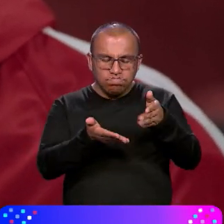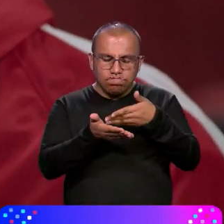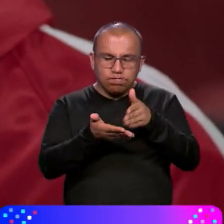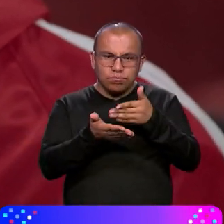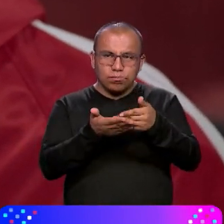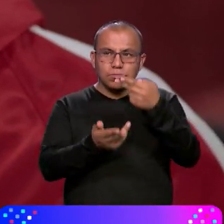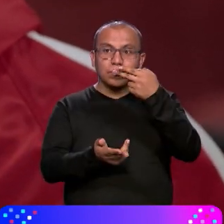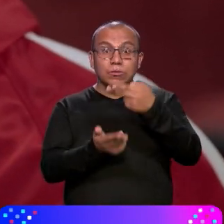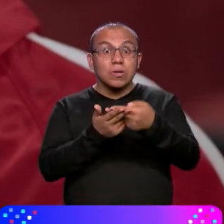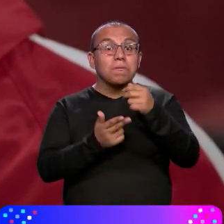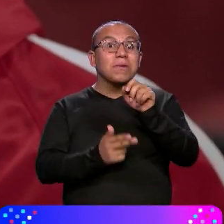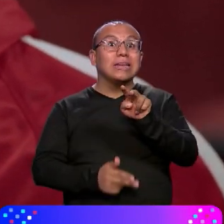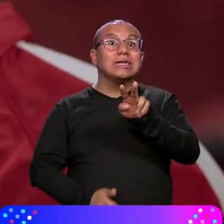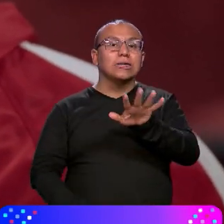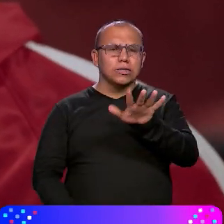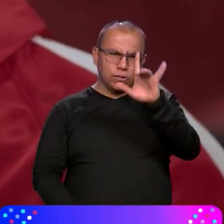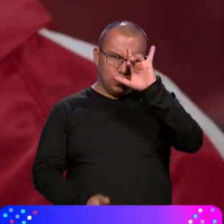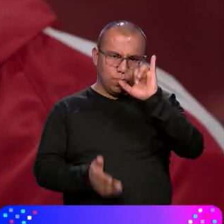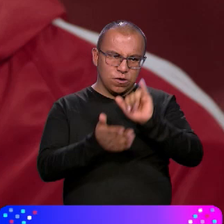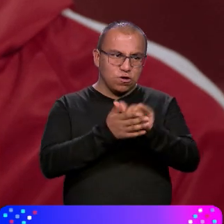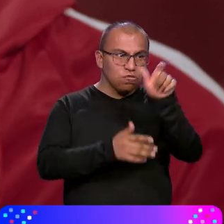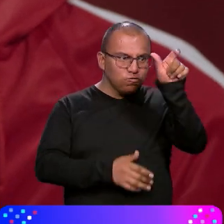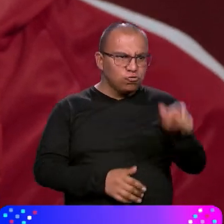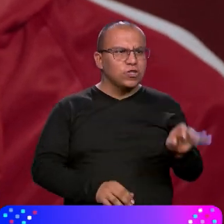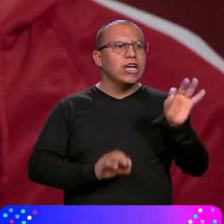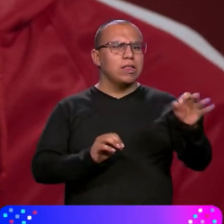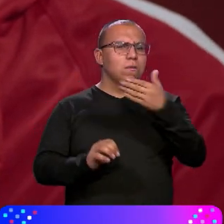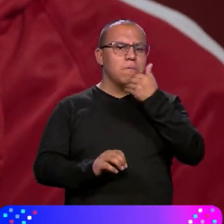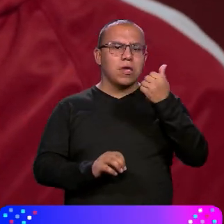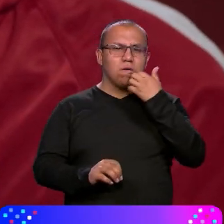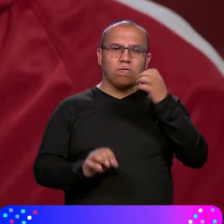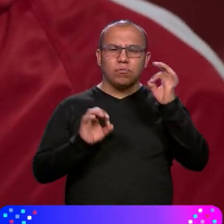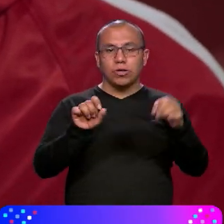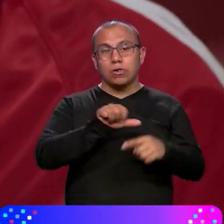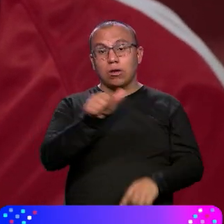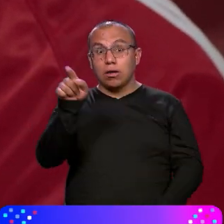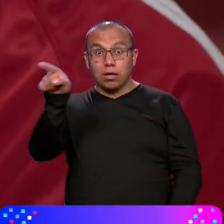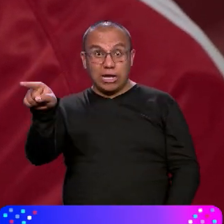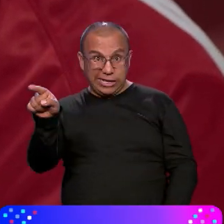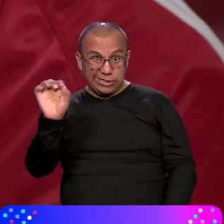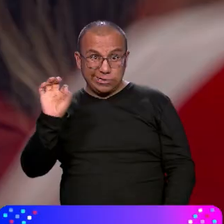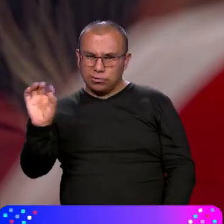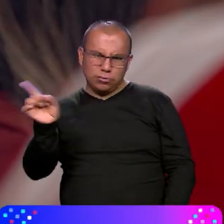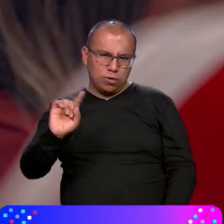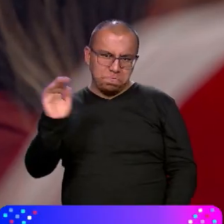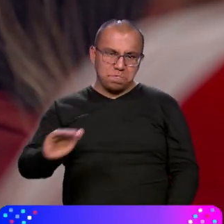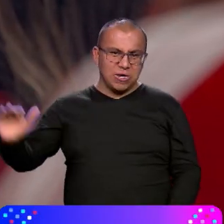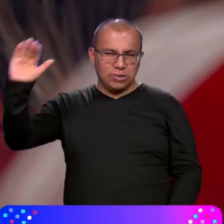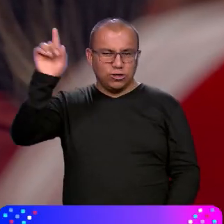25. Las mujeres deben creer que usted es el premio, no ellas.